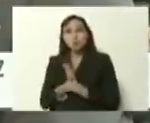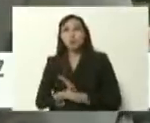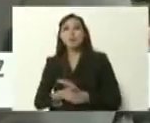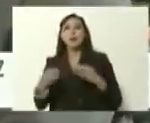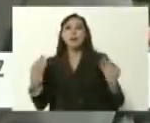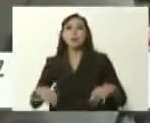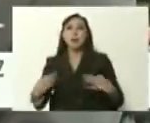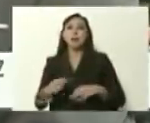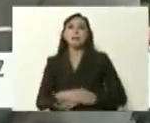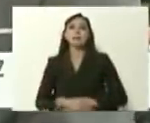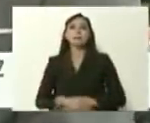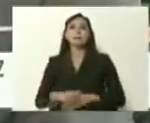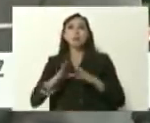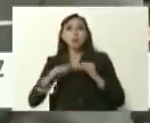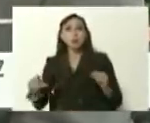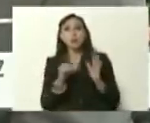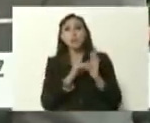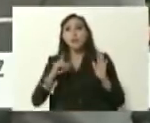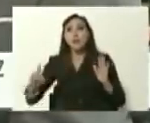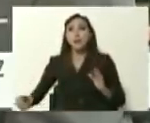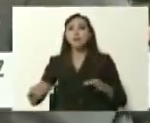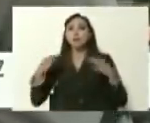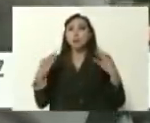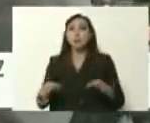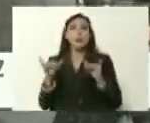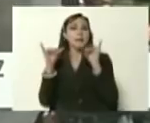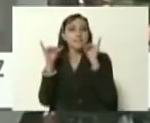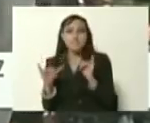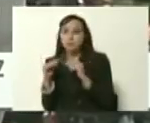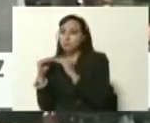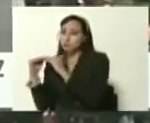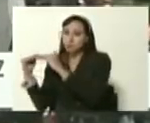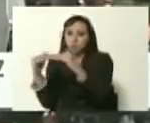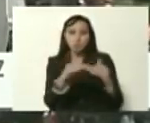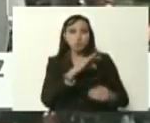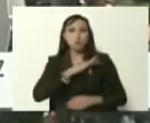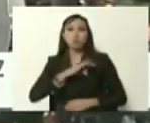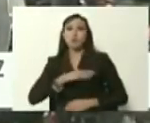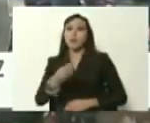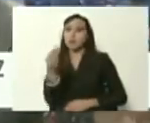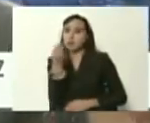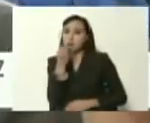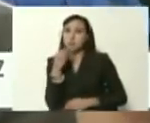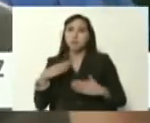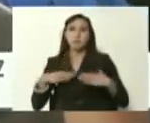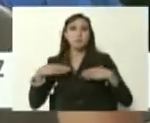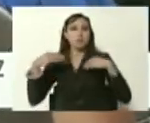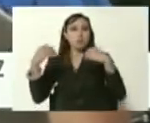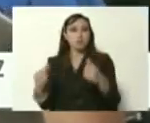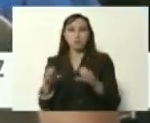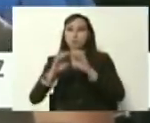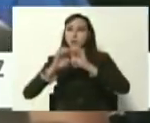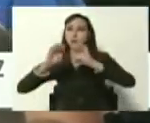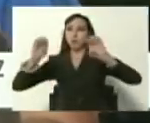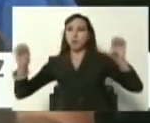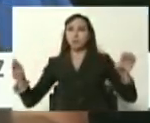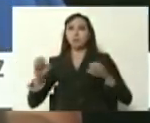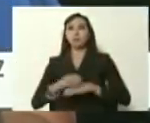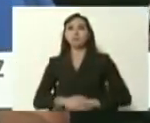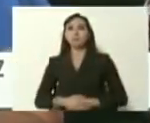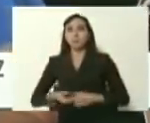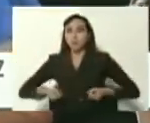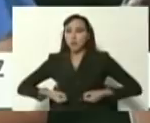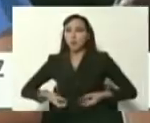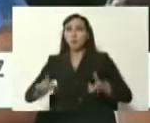Todos tenemos los mismos derechos naturales a la vida, a los derechos sociales, derechos a la alimentación, a la salud, a la educación, a las